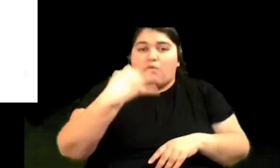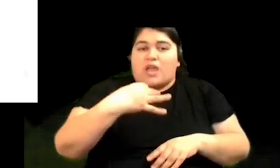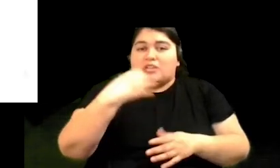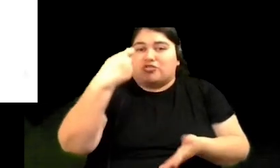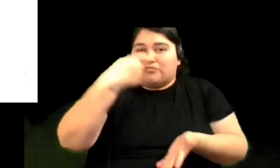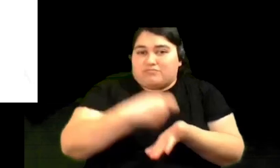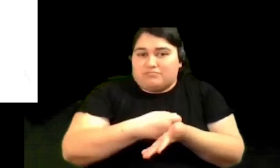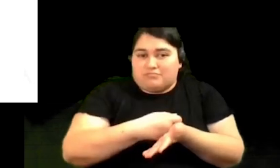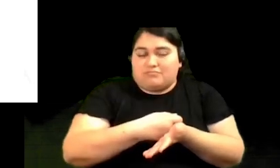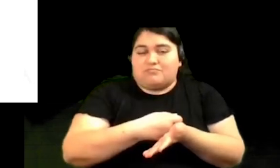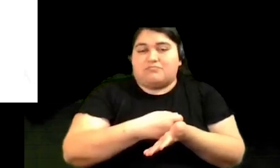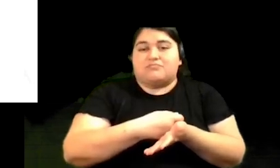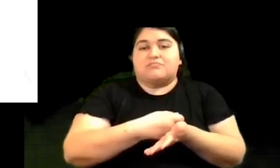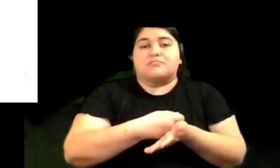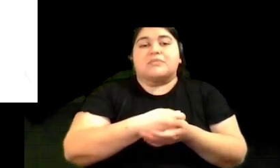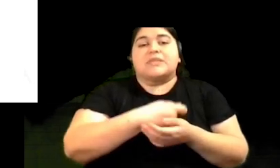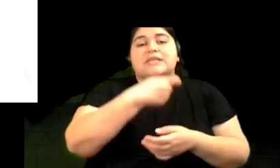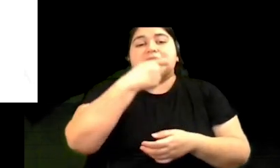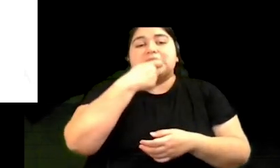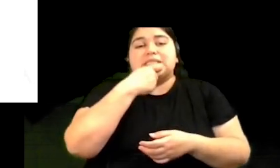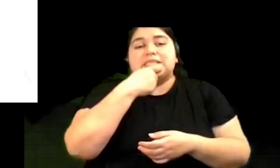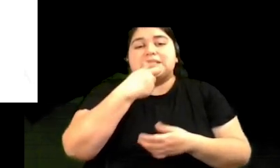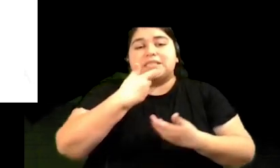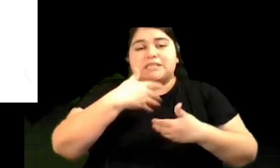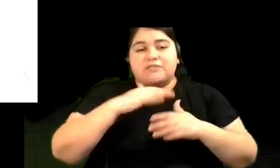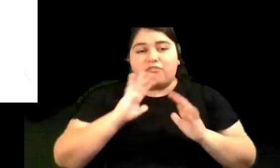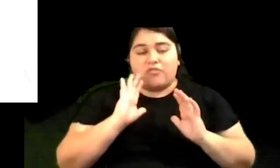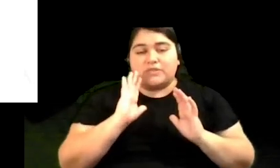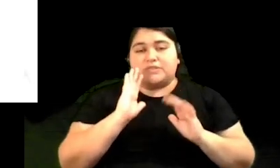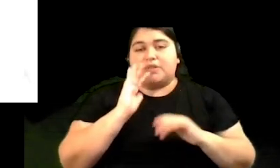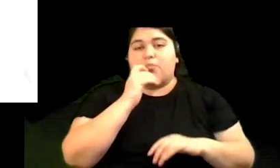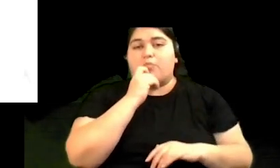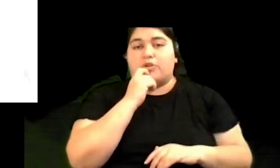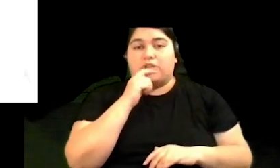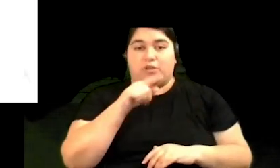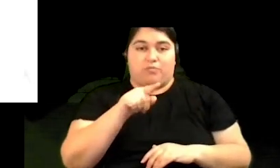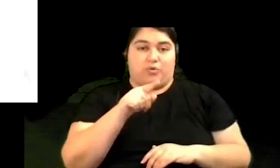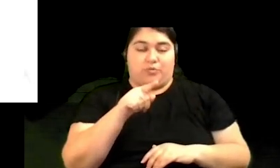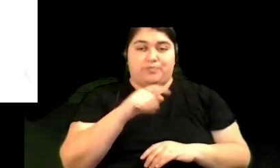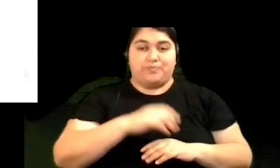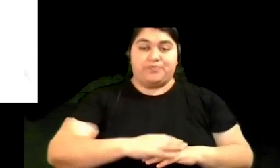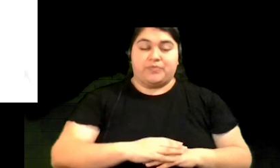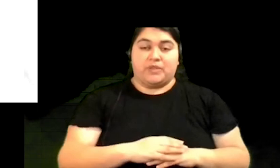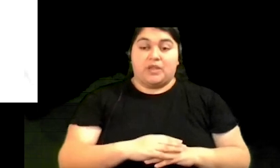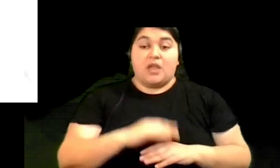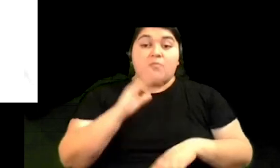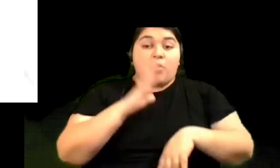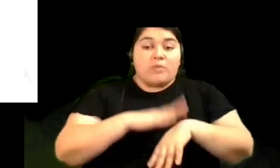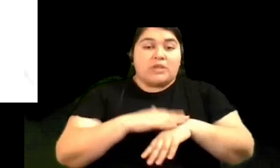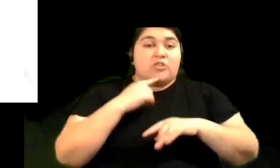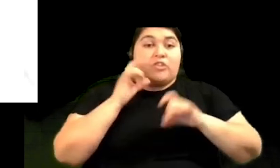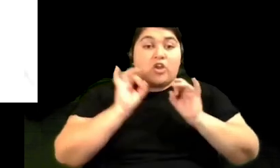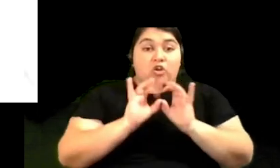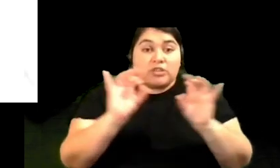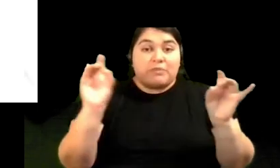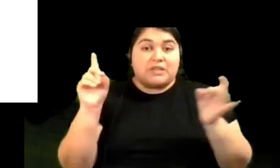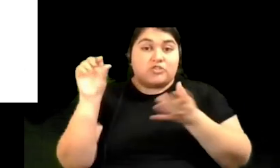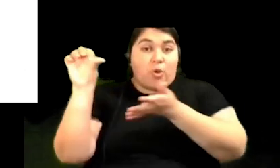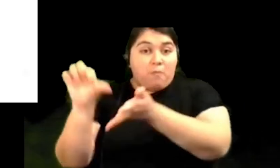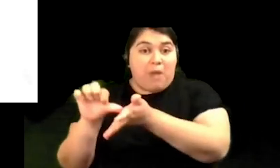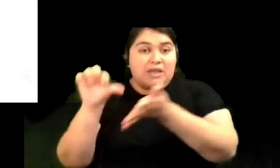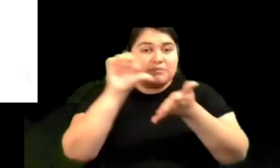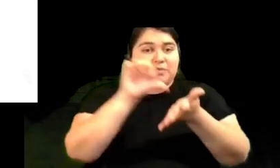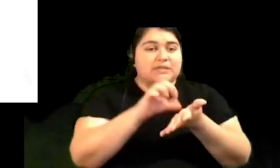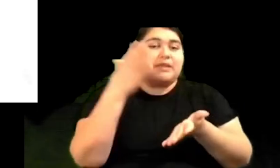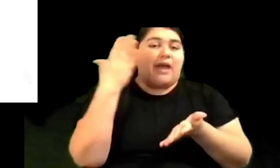Entonces, si había una base que se había establecido en su momento de contaminación de cada país que estaba informada,